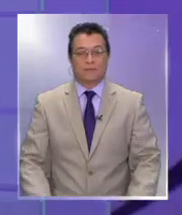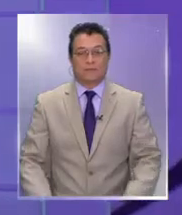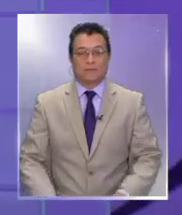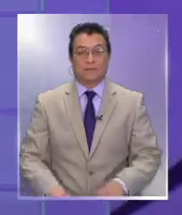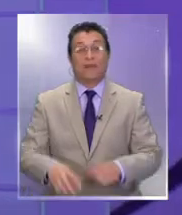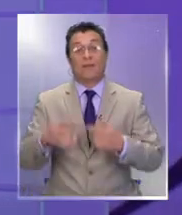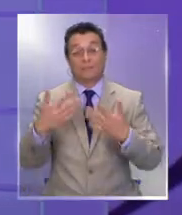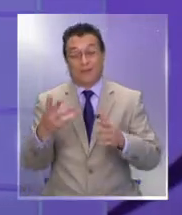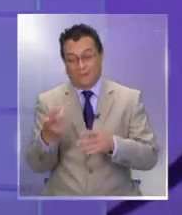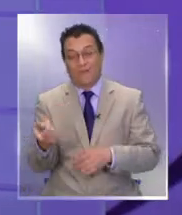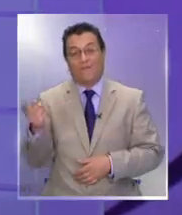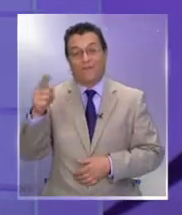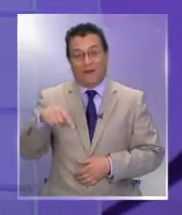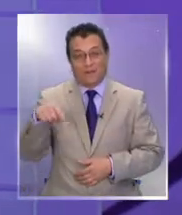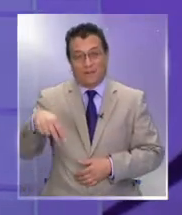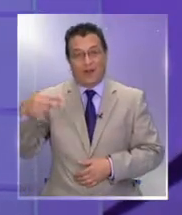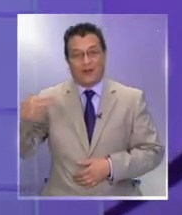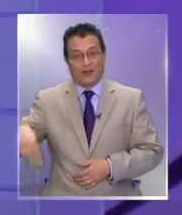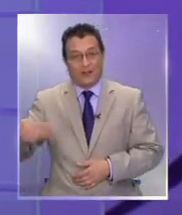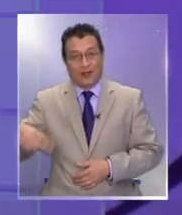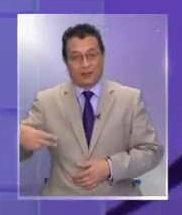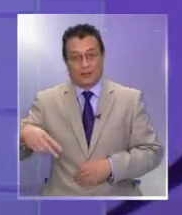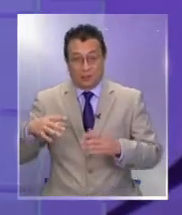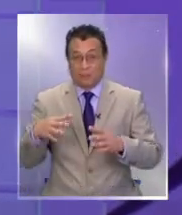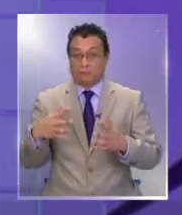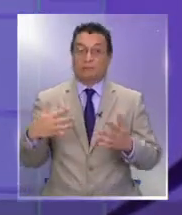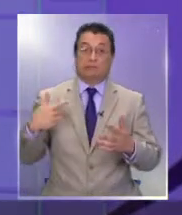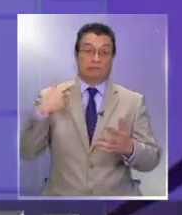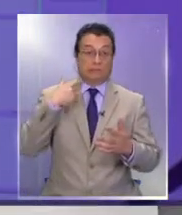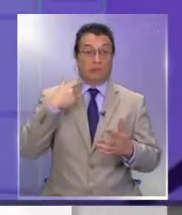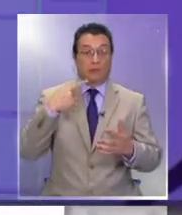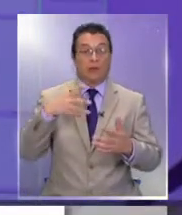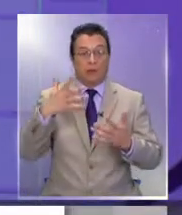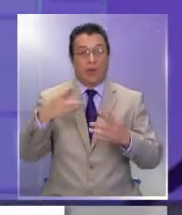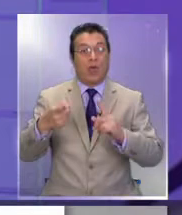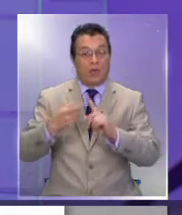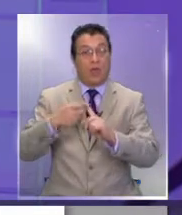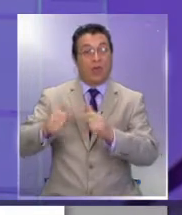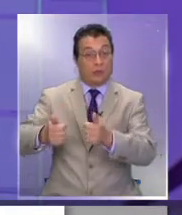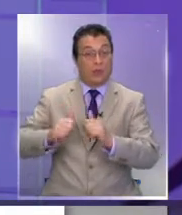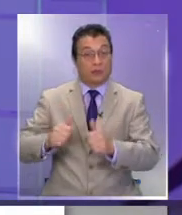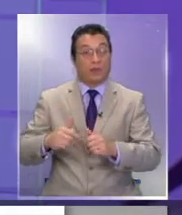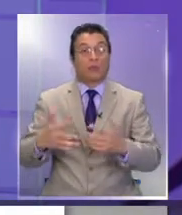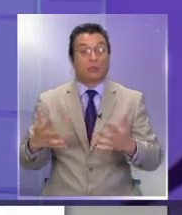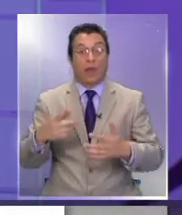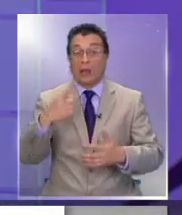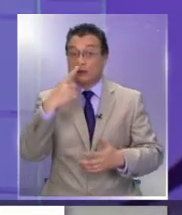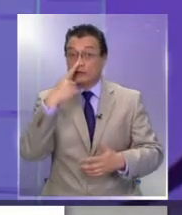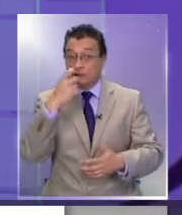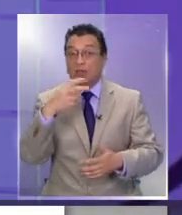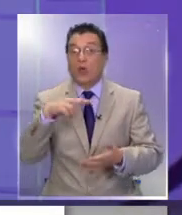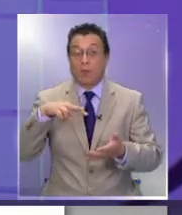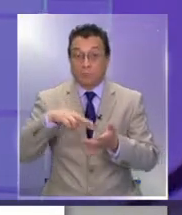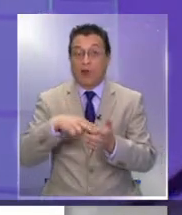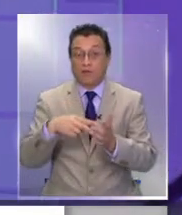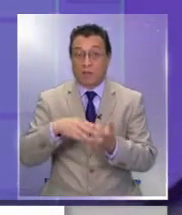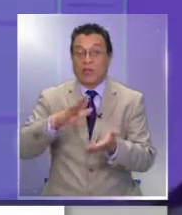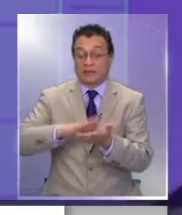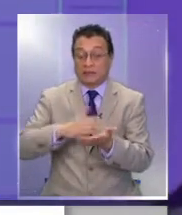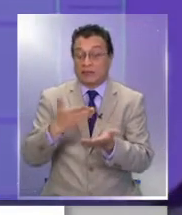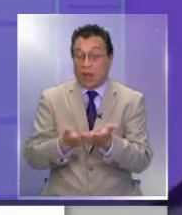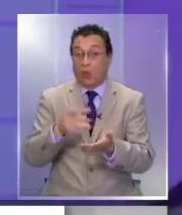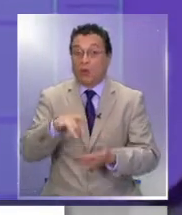bueno ya estamos de regreso con ustedes con noticias no muy alentadoras un gran desafío para nosotros porque tenemos un serio problema de salud en chile